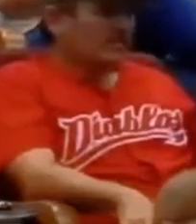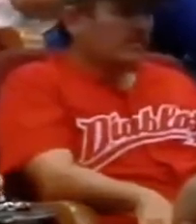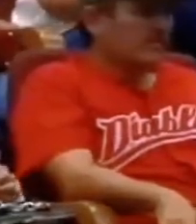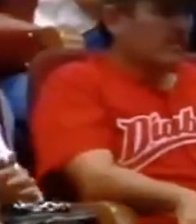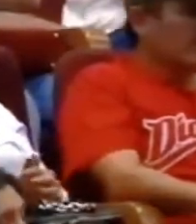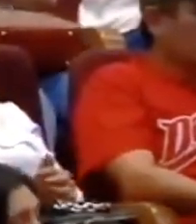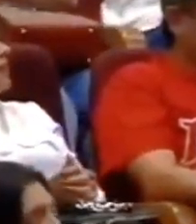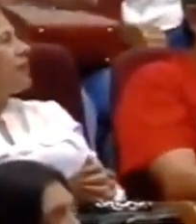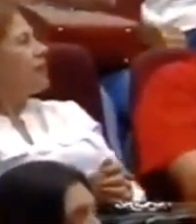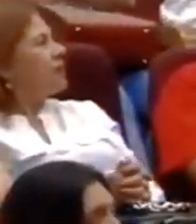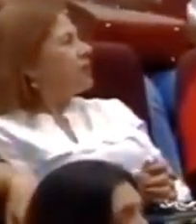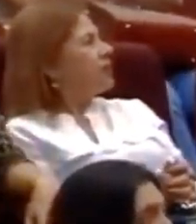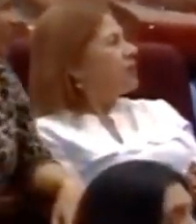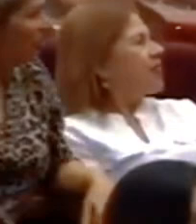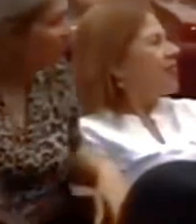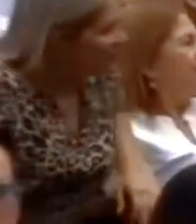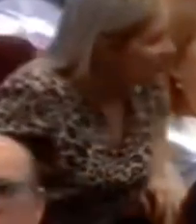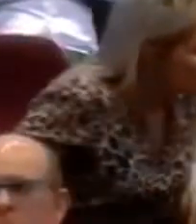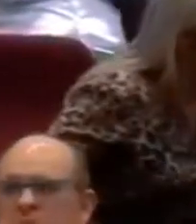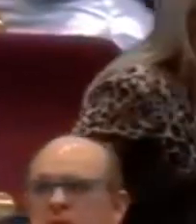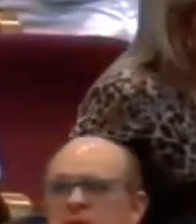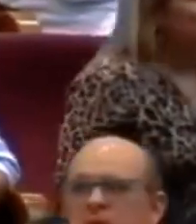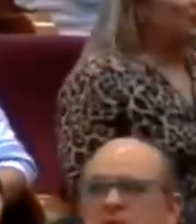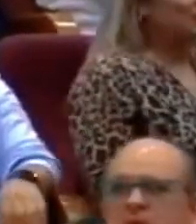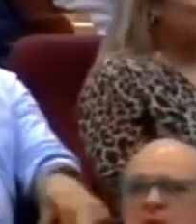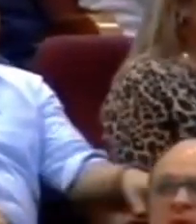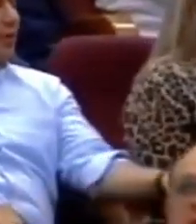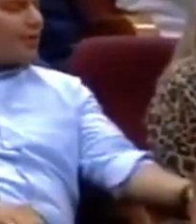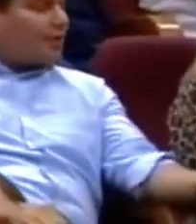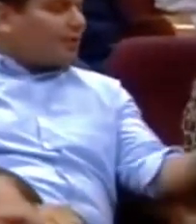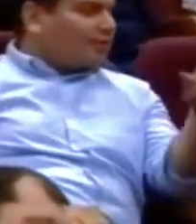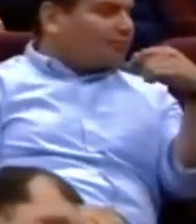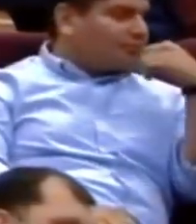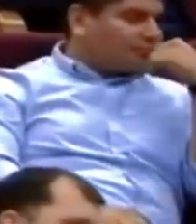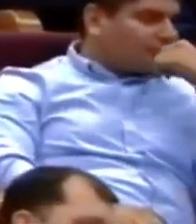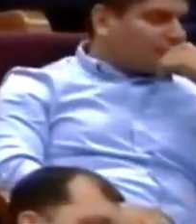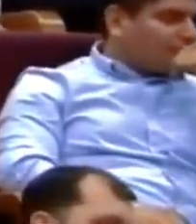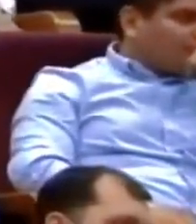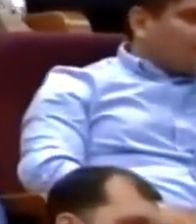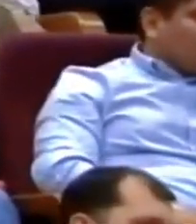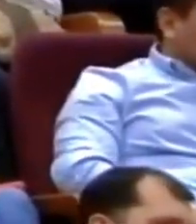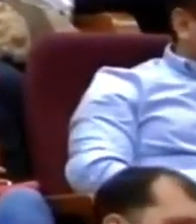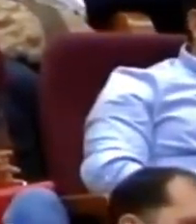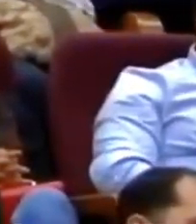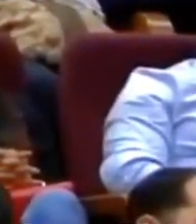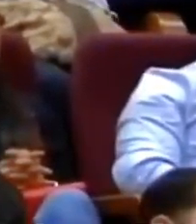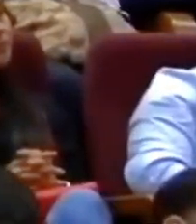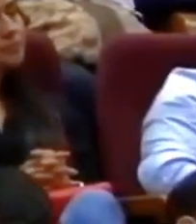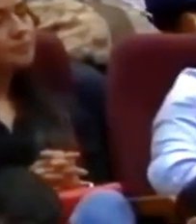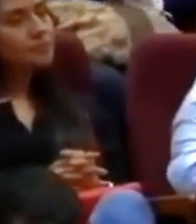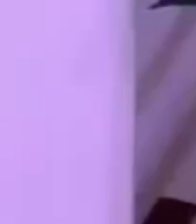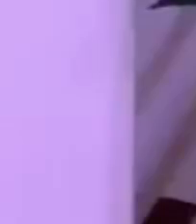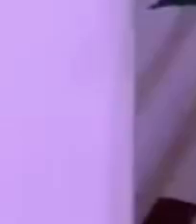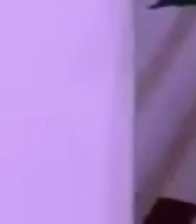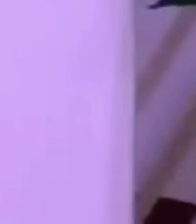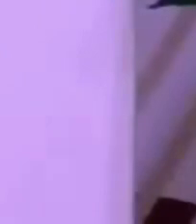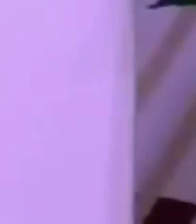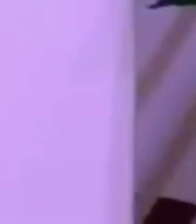Entonces hicimos una ley que está por encima incluso del derecho de propiedad.